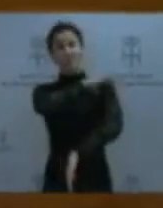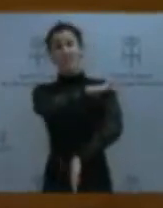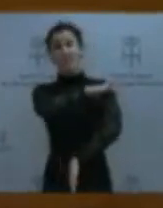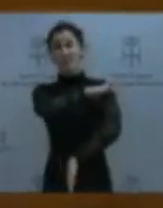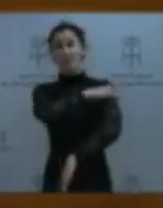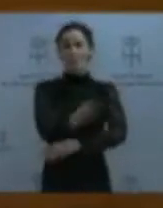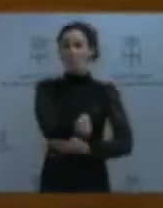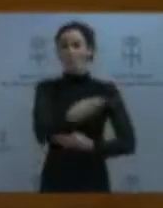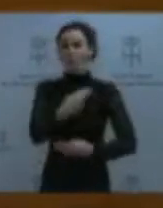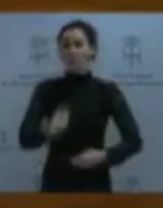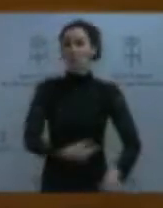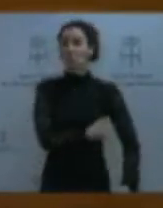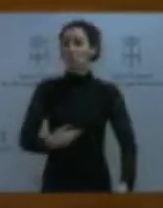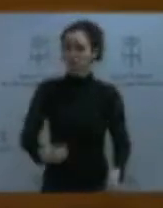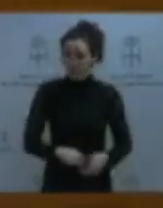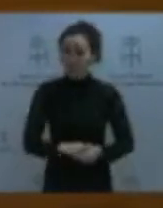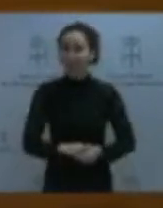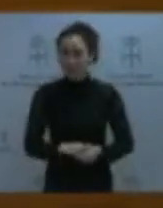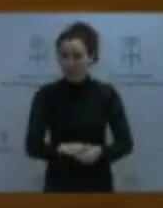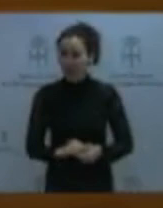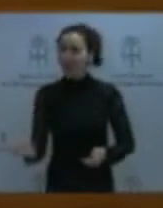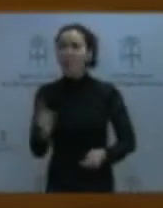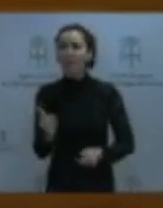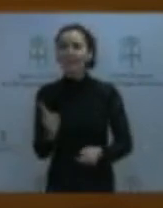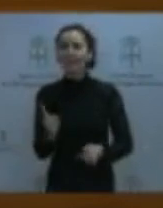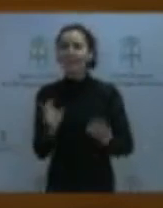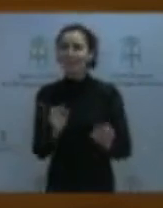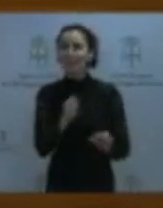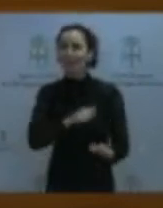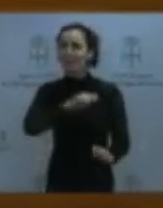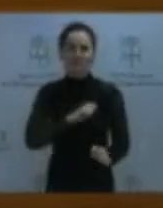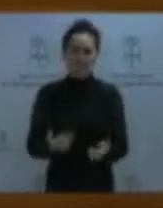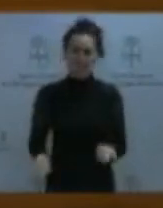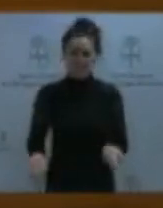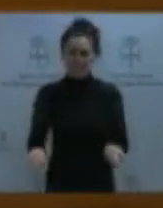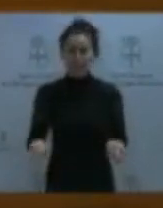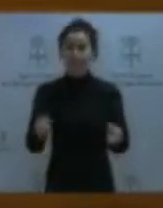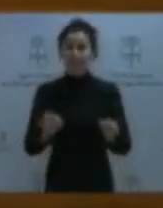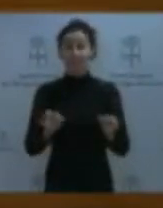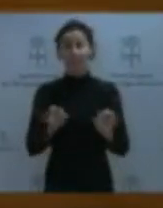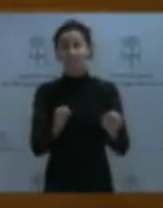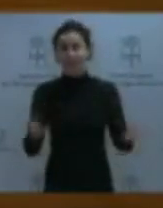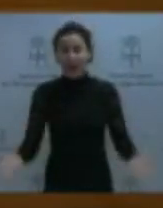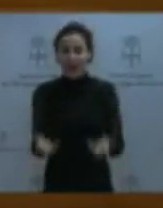que se tenían que poner las pulseras. Estos no defienden a España. Y lo que les animamos es a defender un horizonte